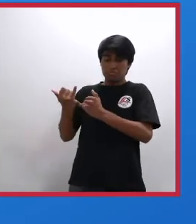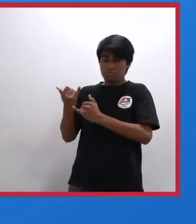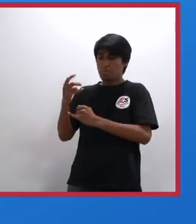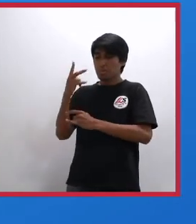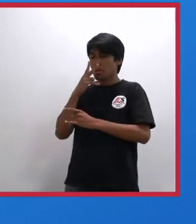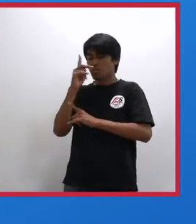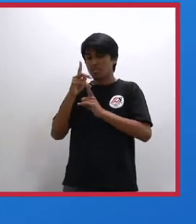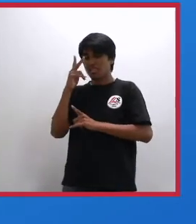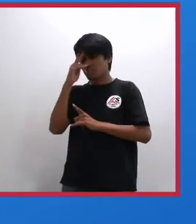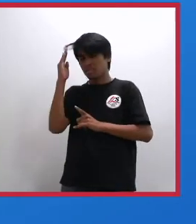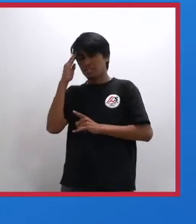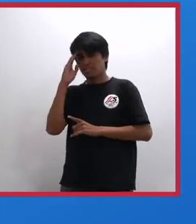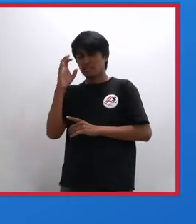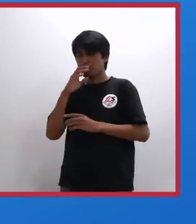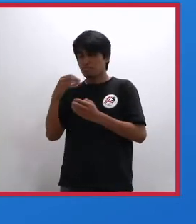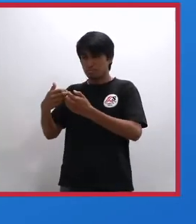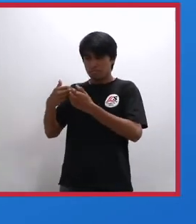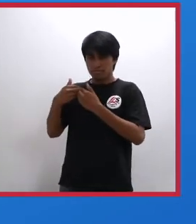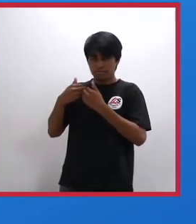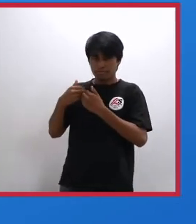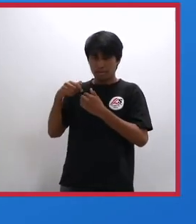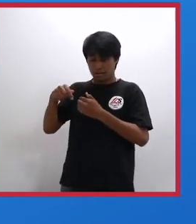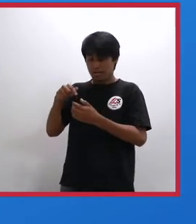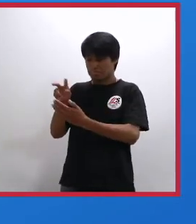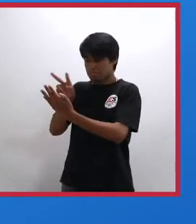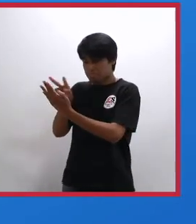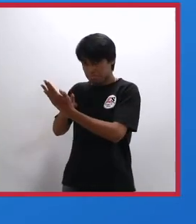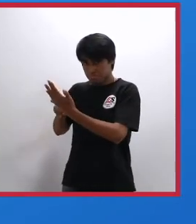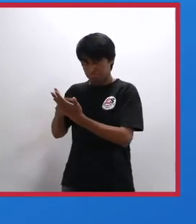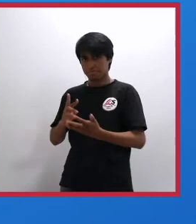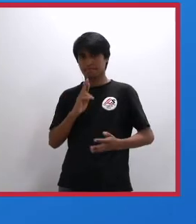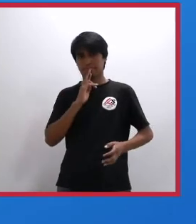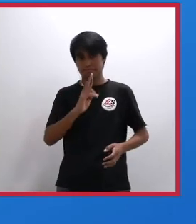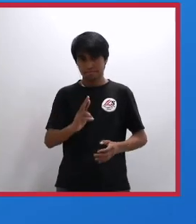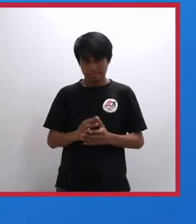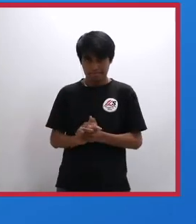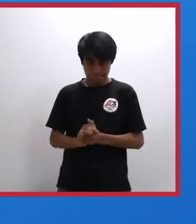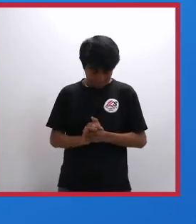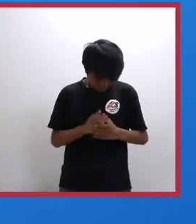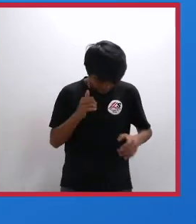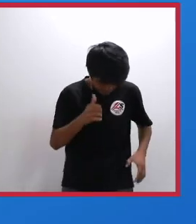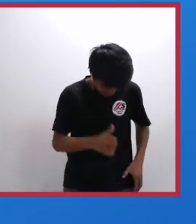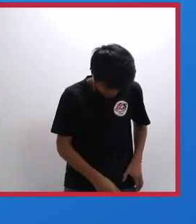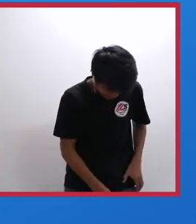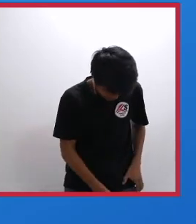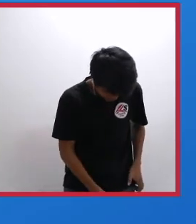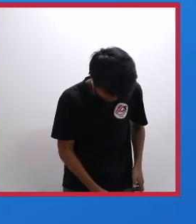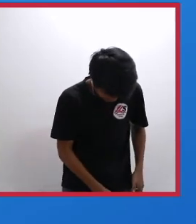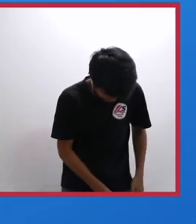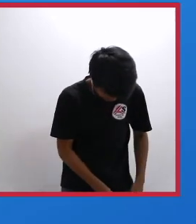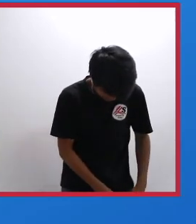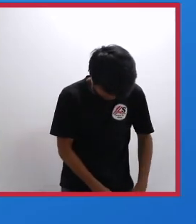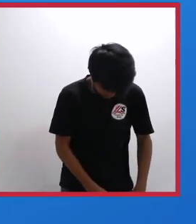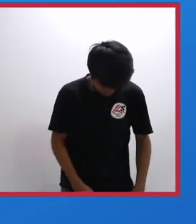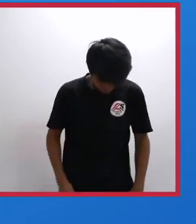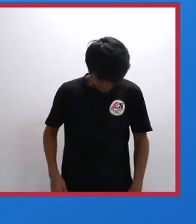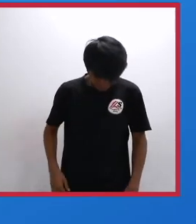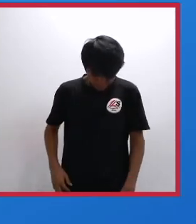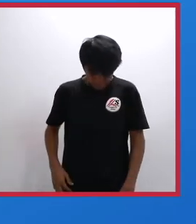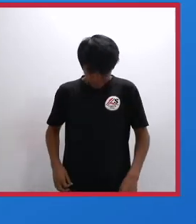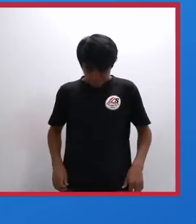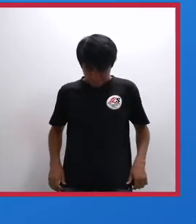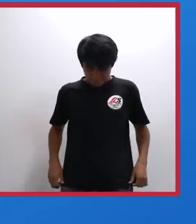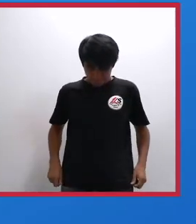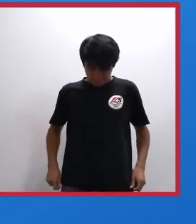cuantas preguntas en el WhatsApp. Entonces vamos a pasar a leer y a responder nuevamente. Bueno,